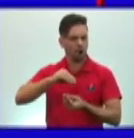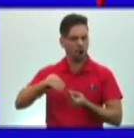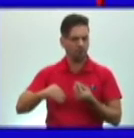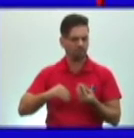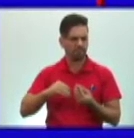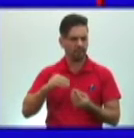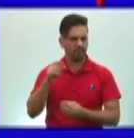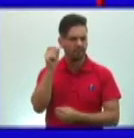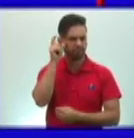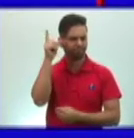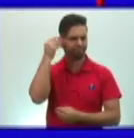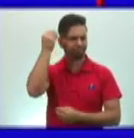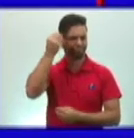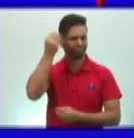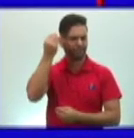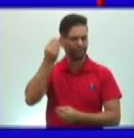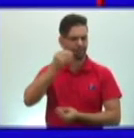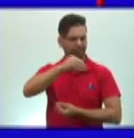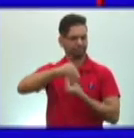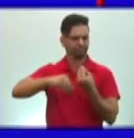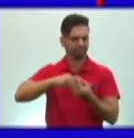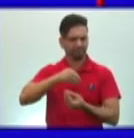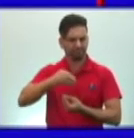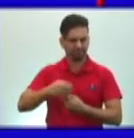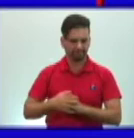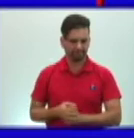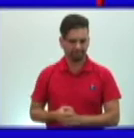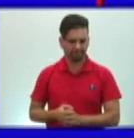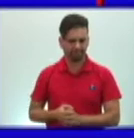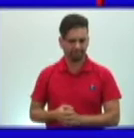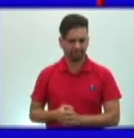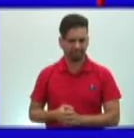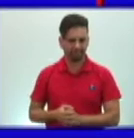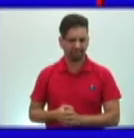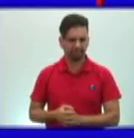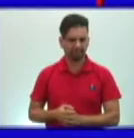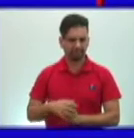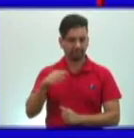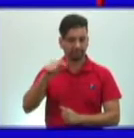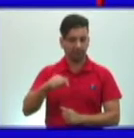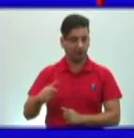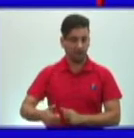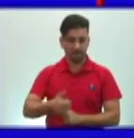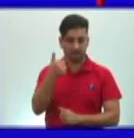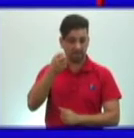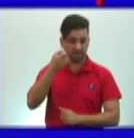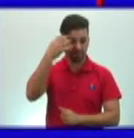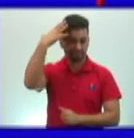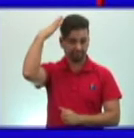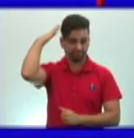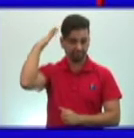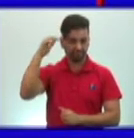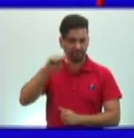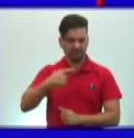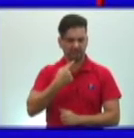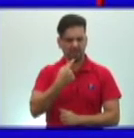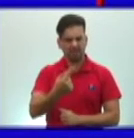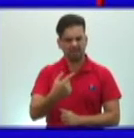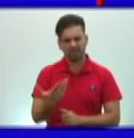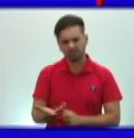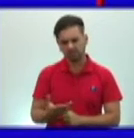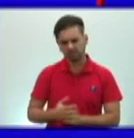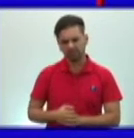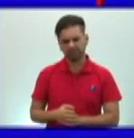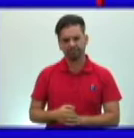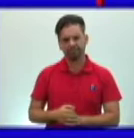orden. ¿Y qué es lo que dice Miguel Díaz Canel en relación a esos temas en su discurso? En